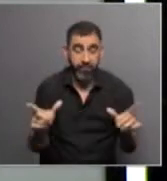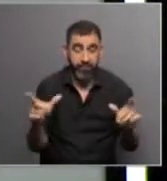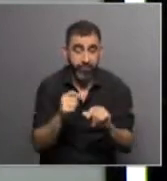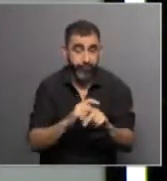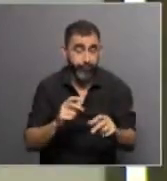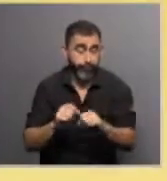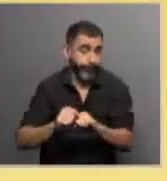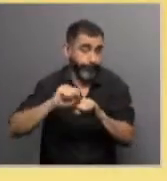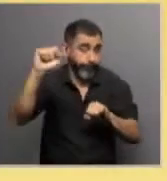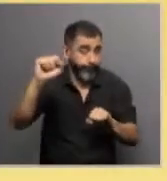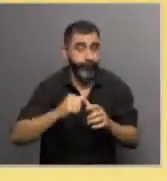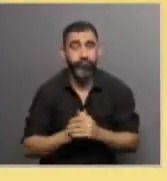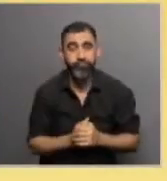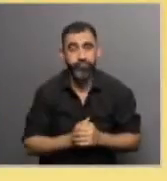maestría?